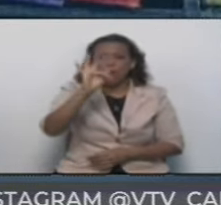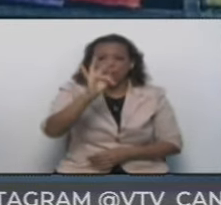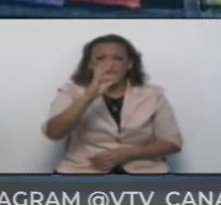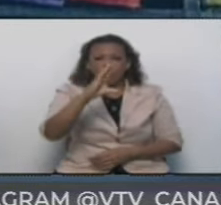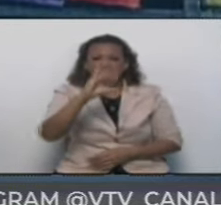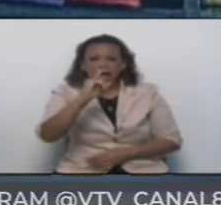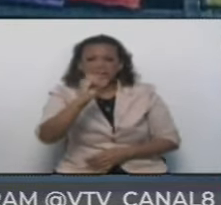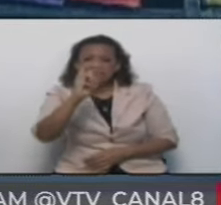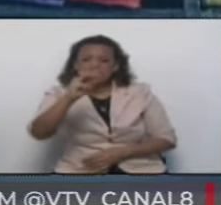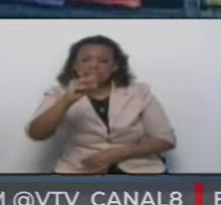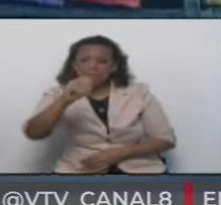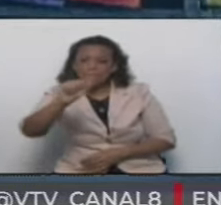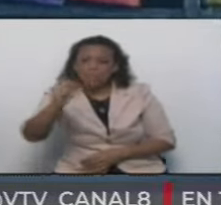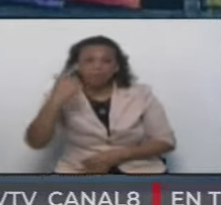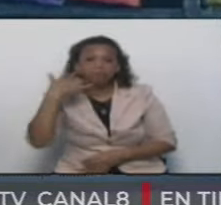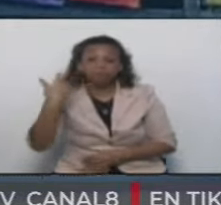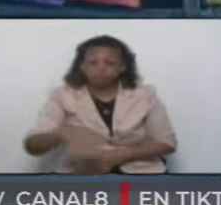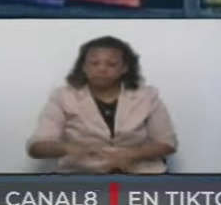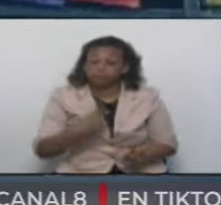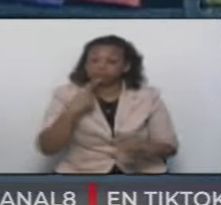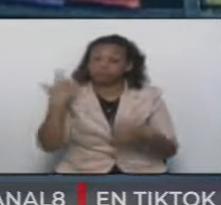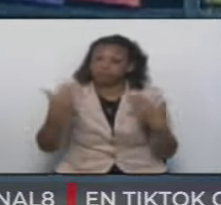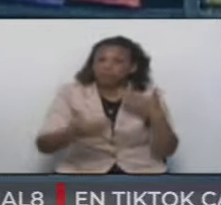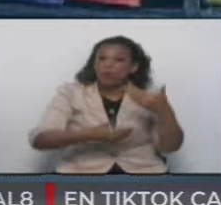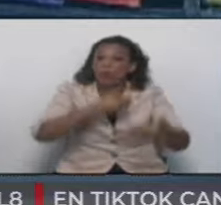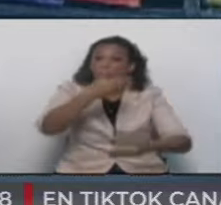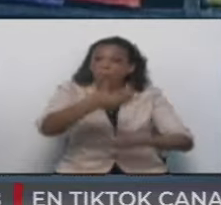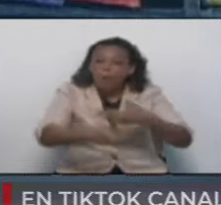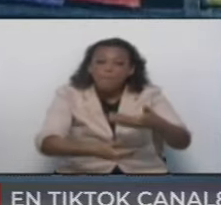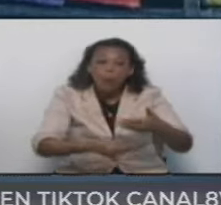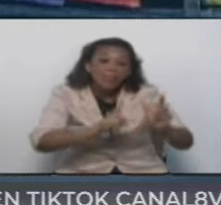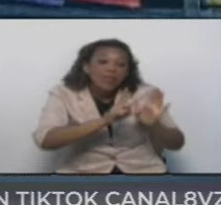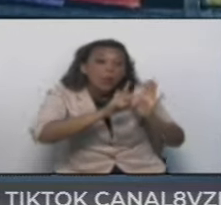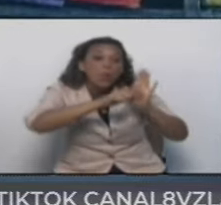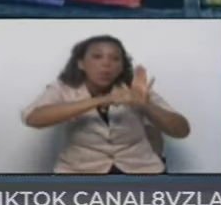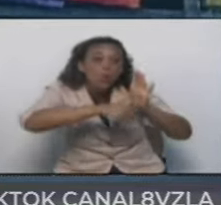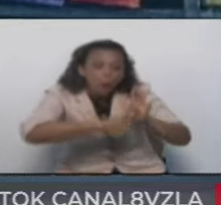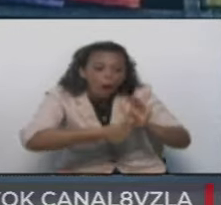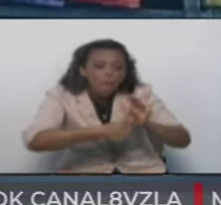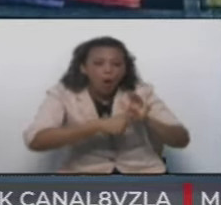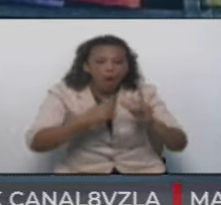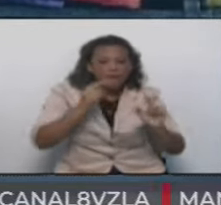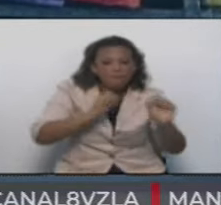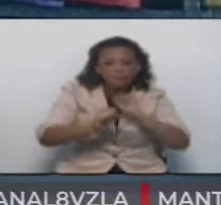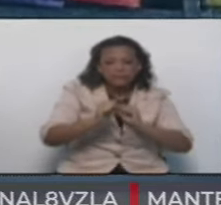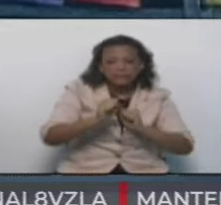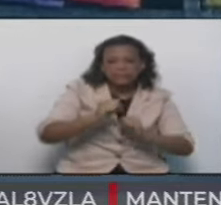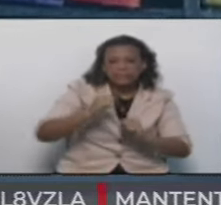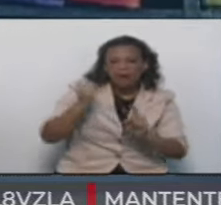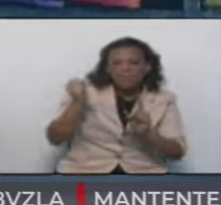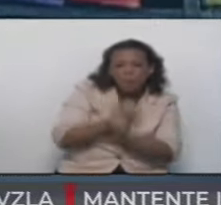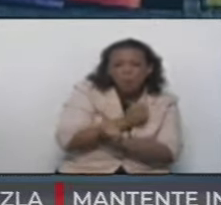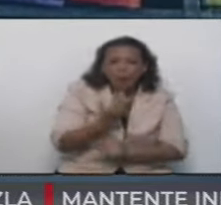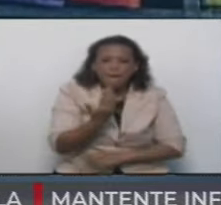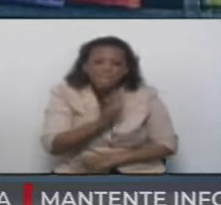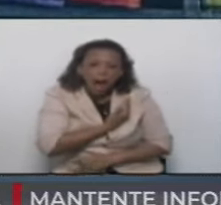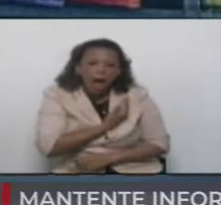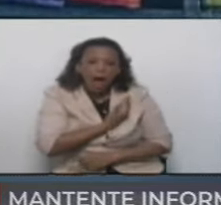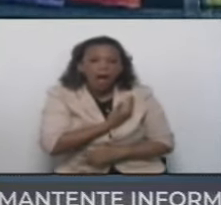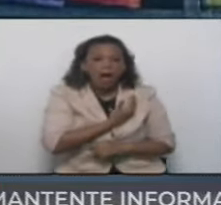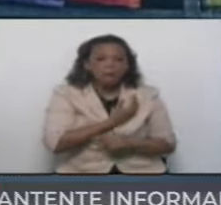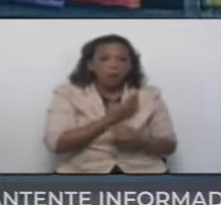y posfascismo se llama. Cómo en el posfascismo ha surgido de las expresiones similares que en Venezuela llamamos por su